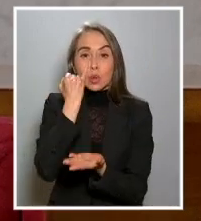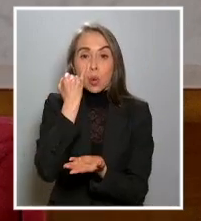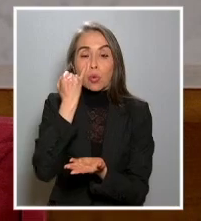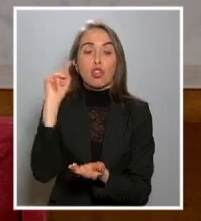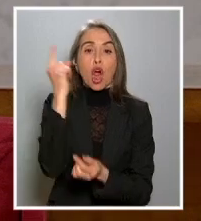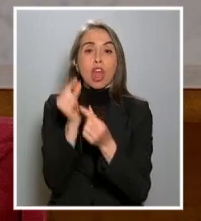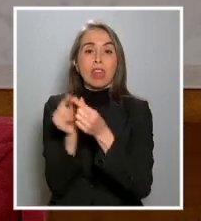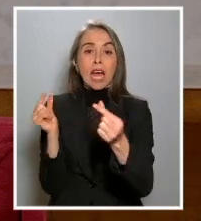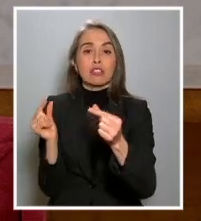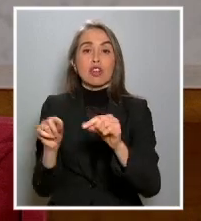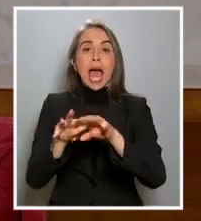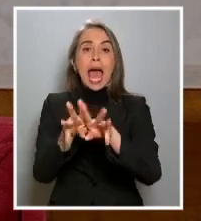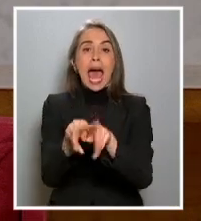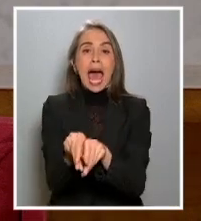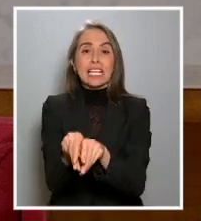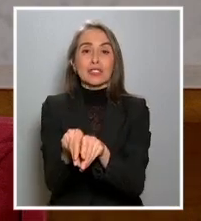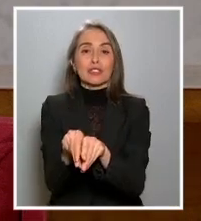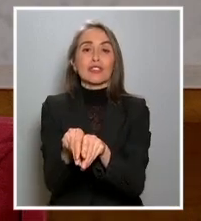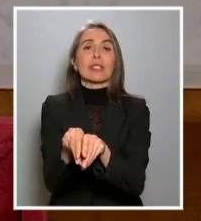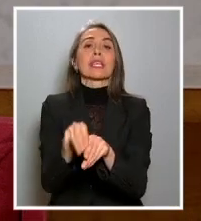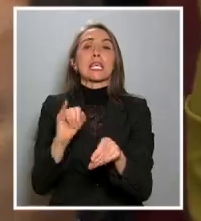y Cooperativismo.